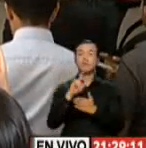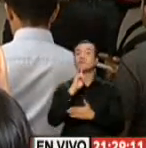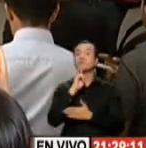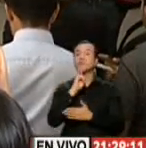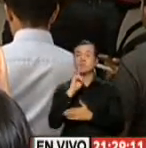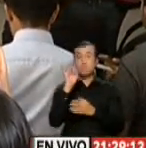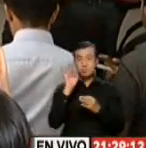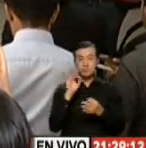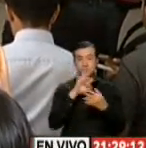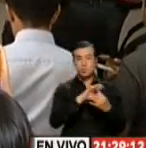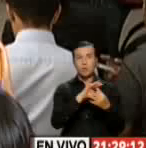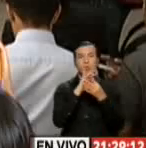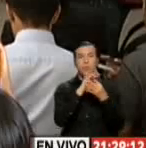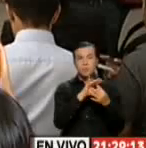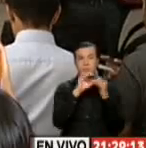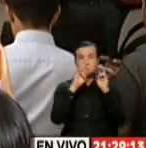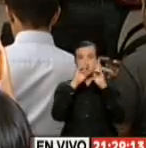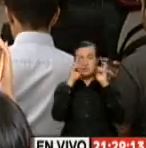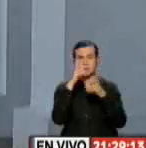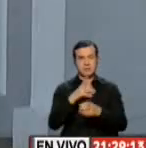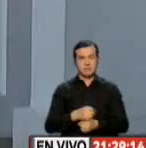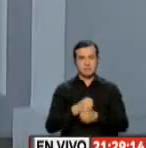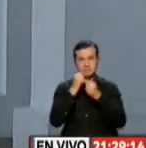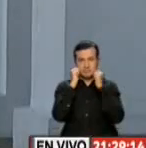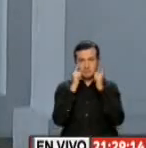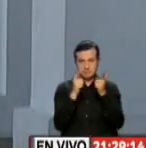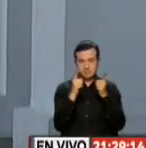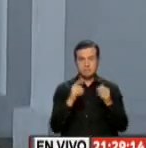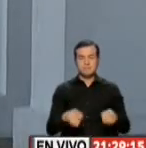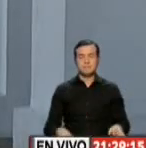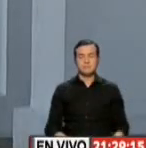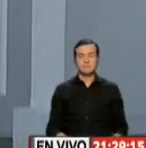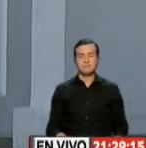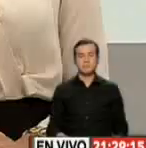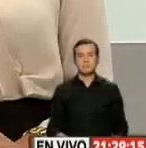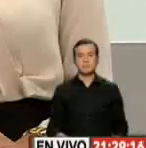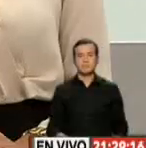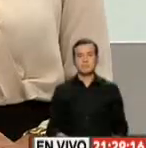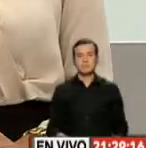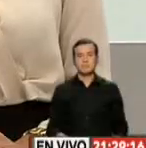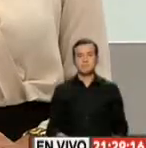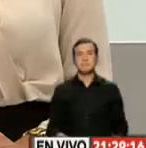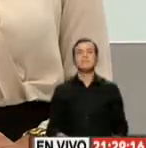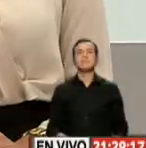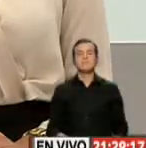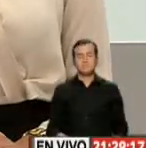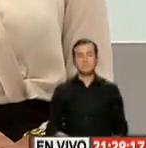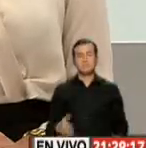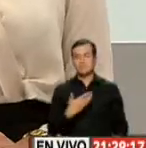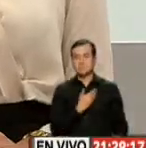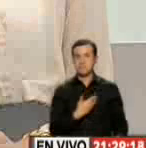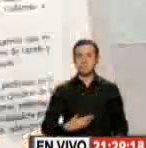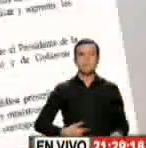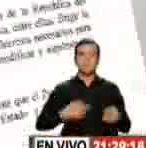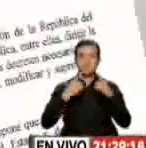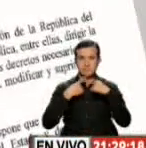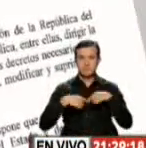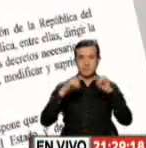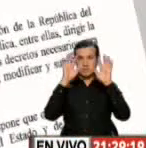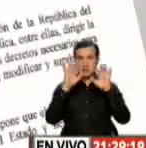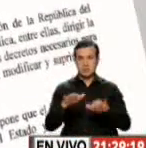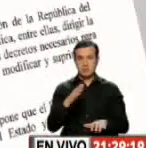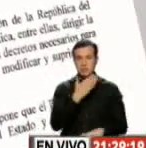estadounidense como parte de la cooperación en el ámbito de seguridad. Alexis Moncayo, Telediario. Y a través de decreto ejecutivo, las secretarías